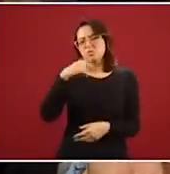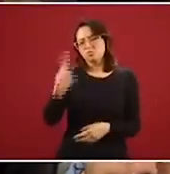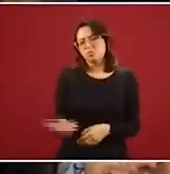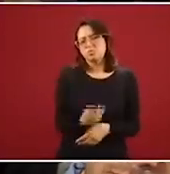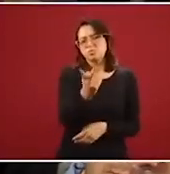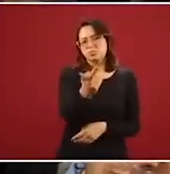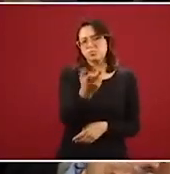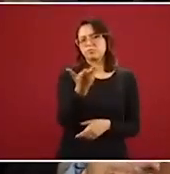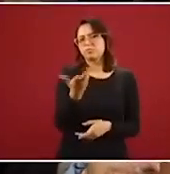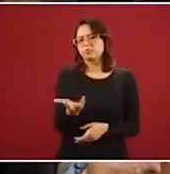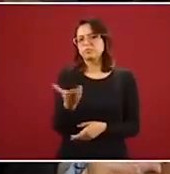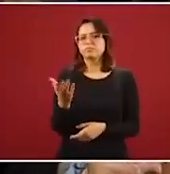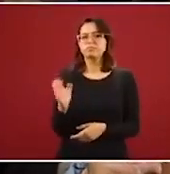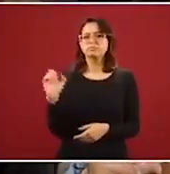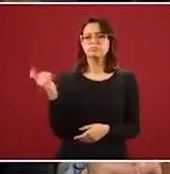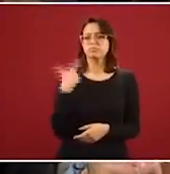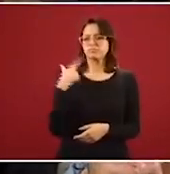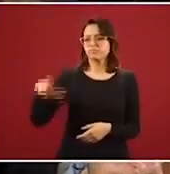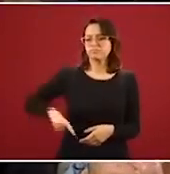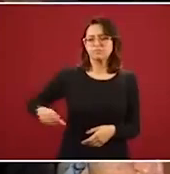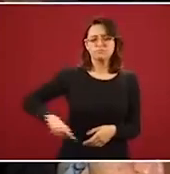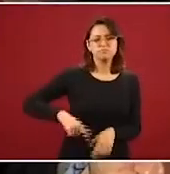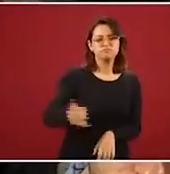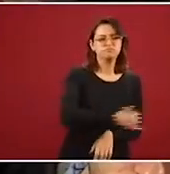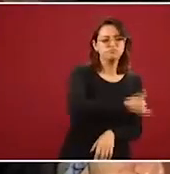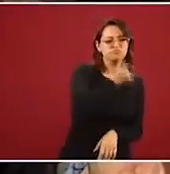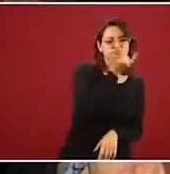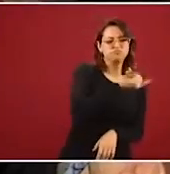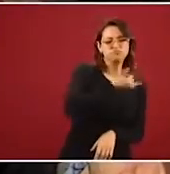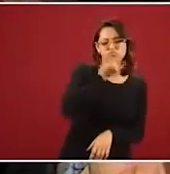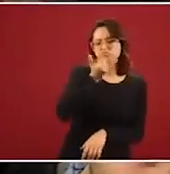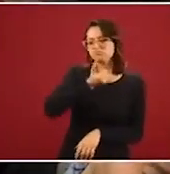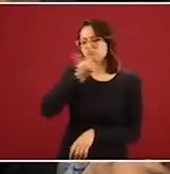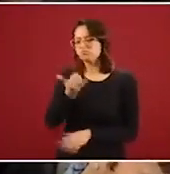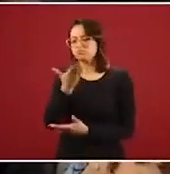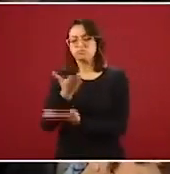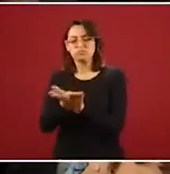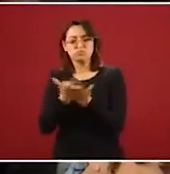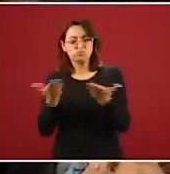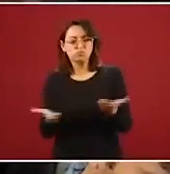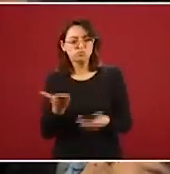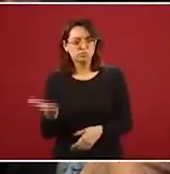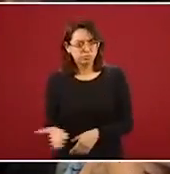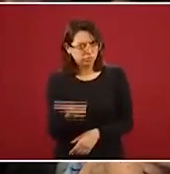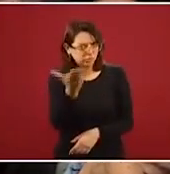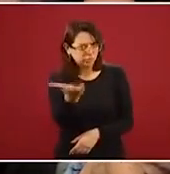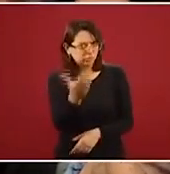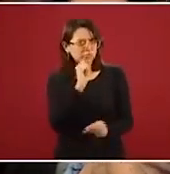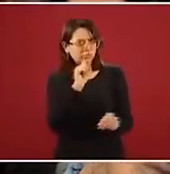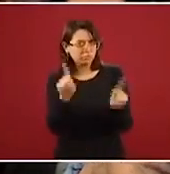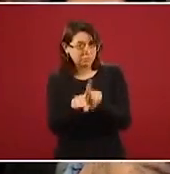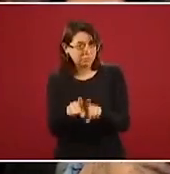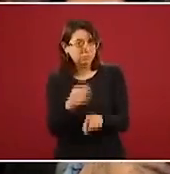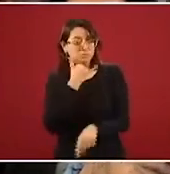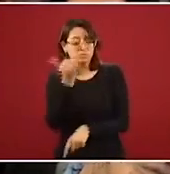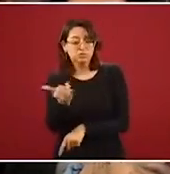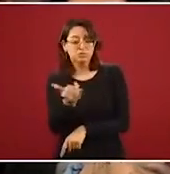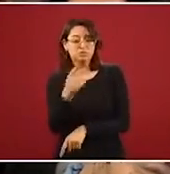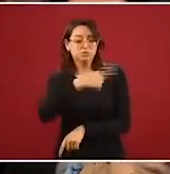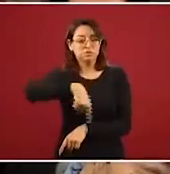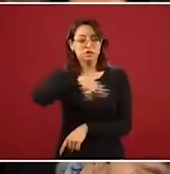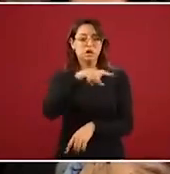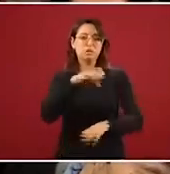que cometieron los gobiernos anteriores de permitir esta simulación por parte de los